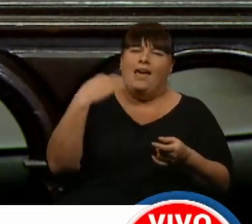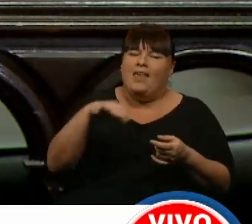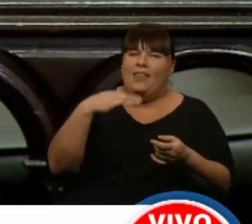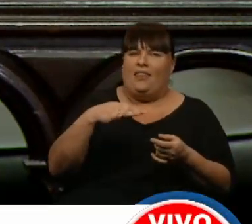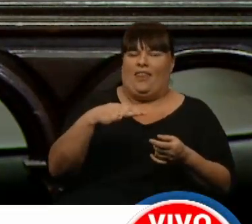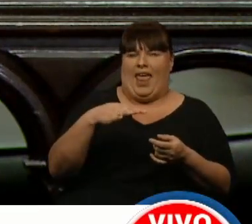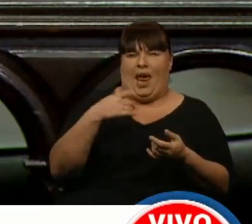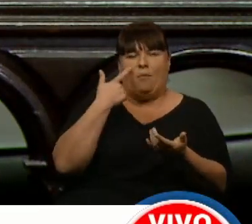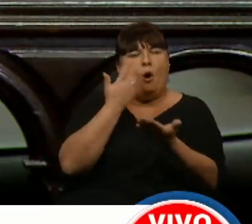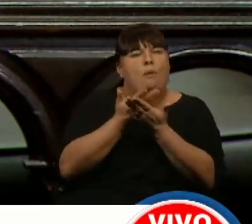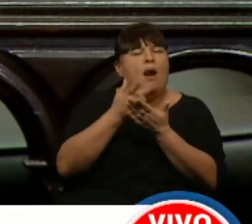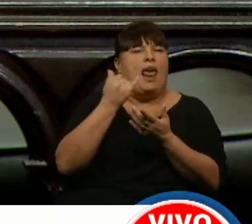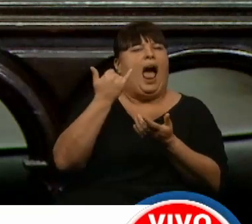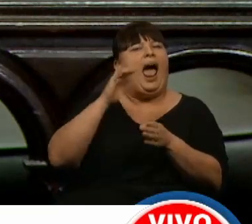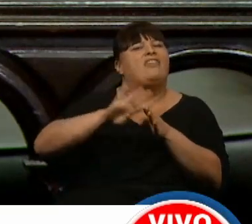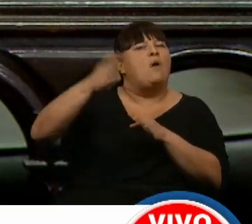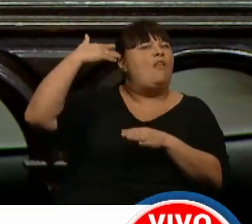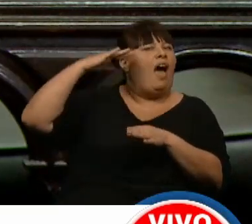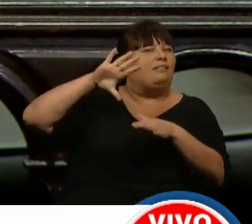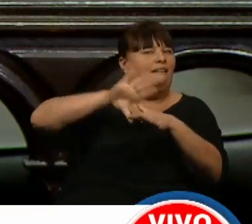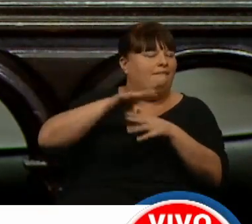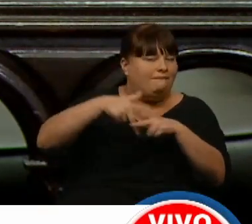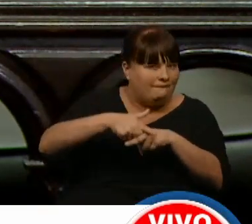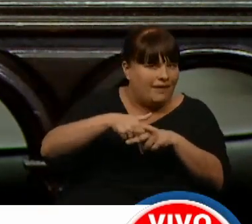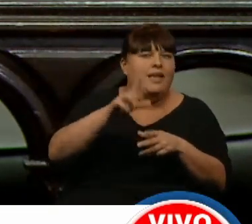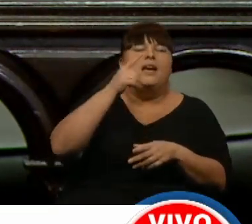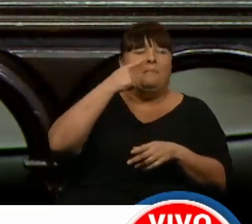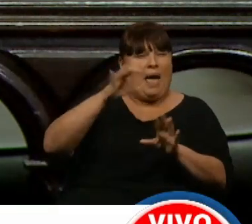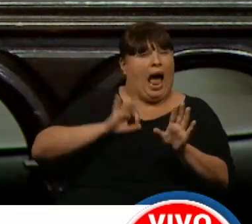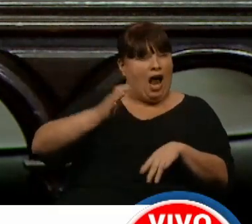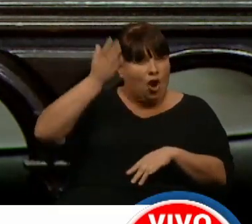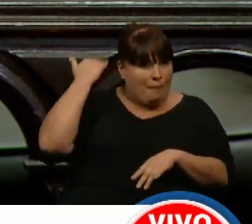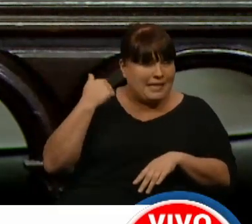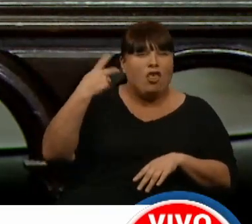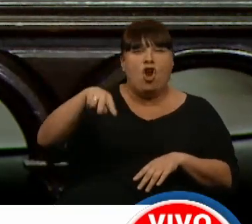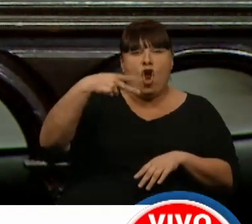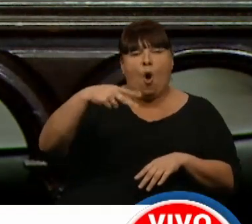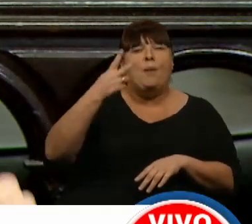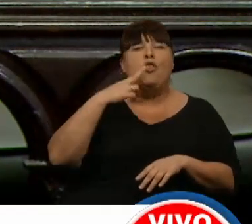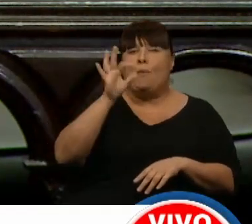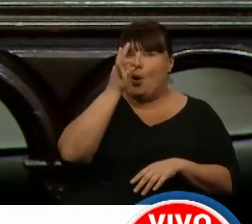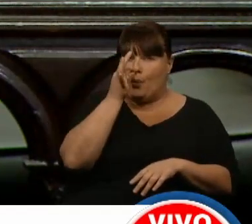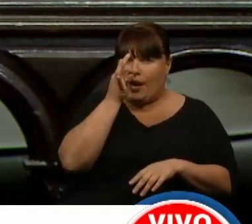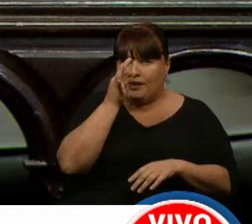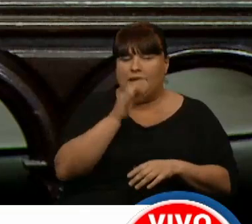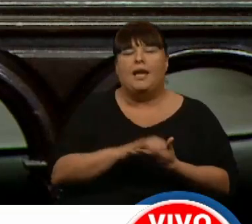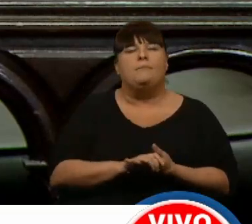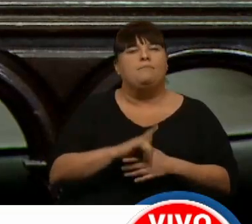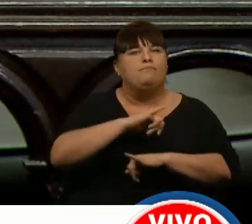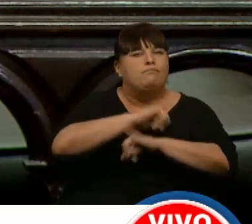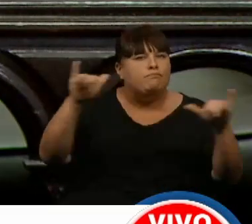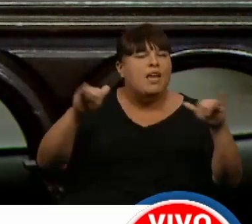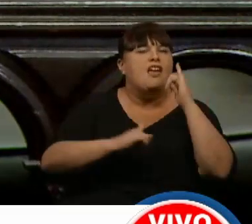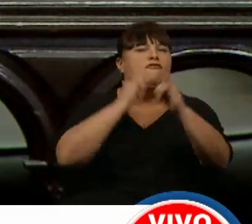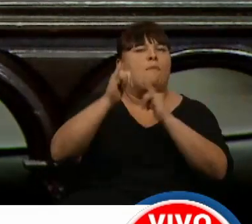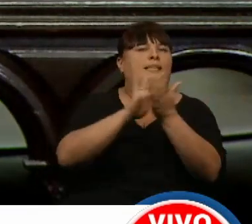poner sobre la mesa las deudas pendientes. Fíjense, el año pasado, en noviembre del 2020, se conoció el